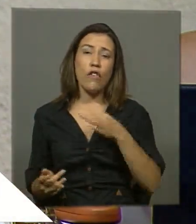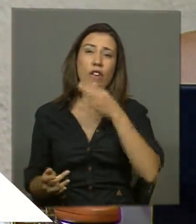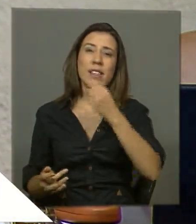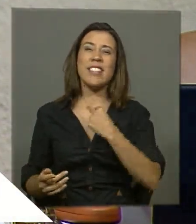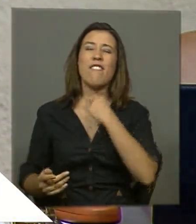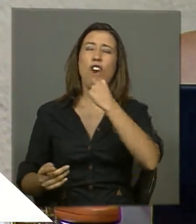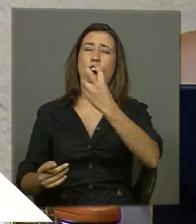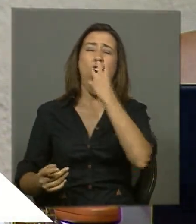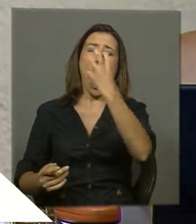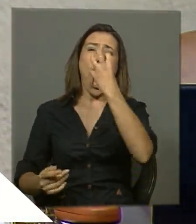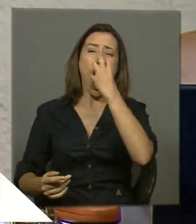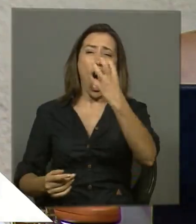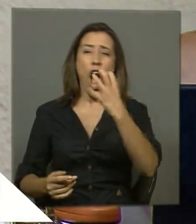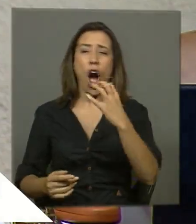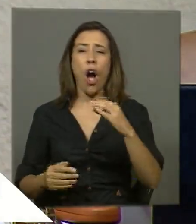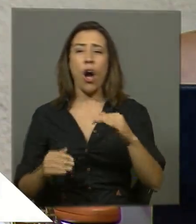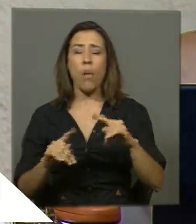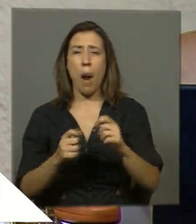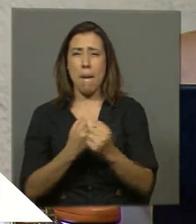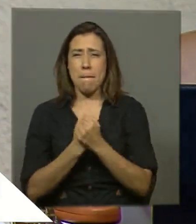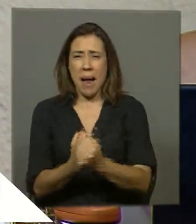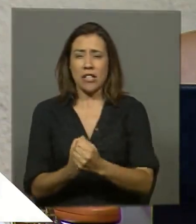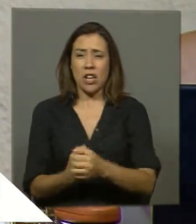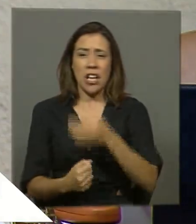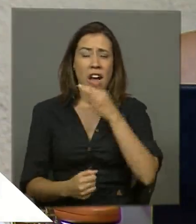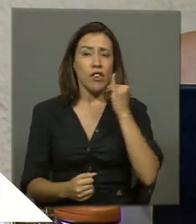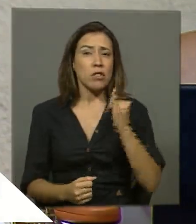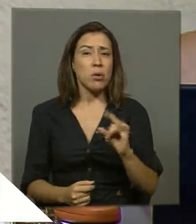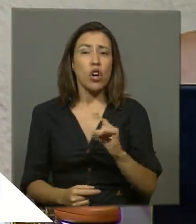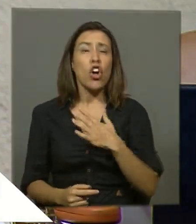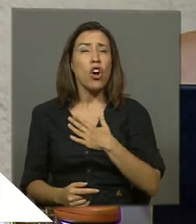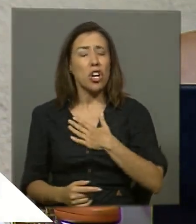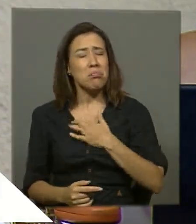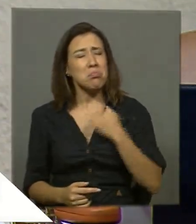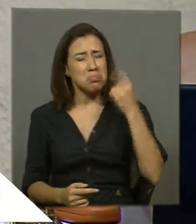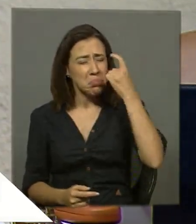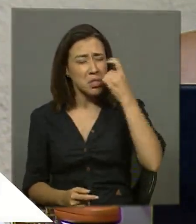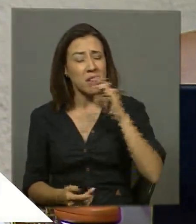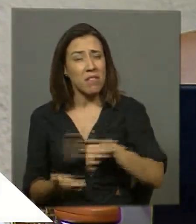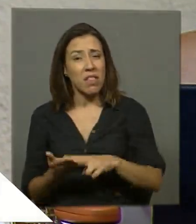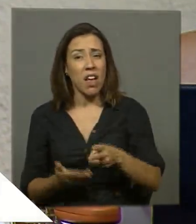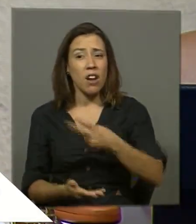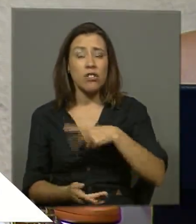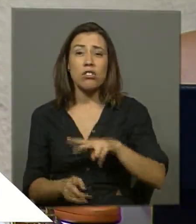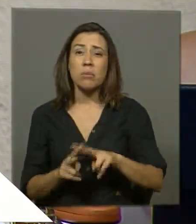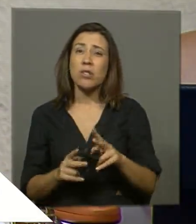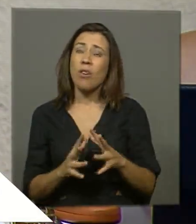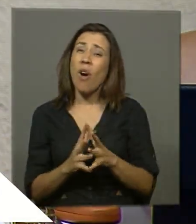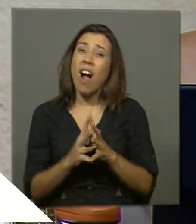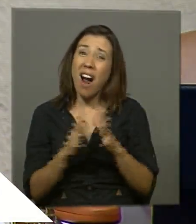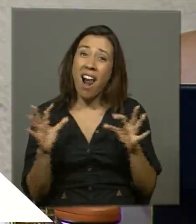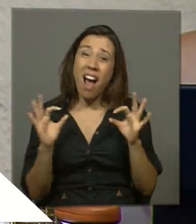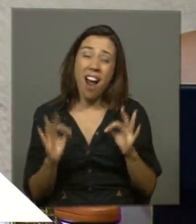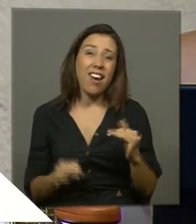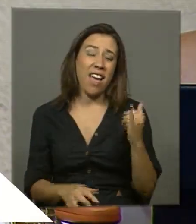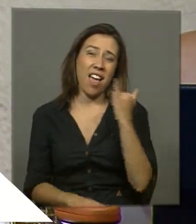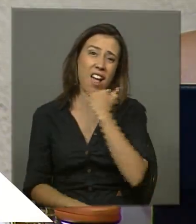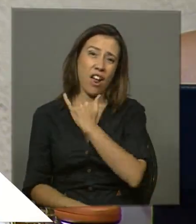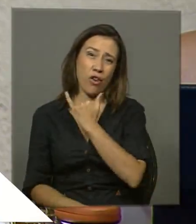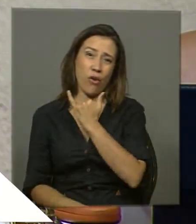voz alta ni con la misma pasión que hablo siempre sino yo creo que de verdad estamos cometiendo un tremendo